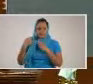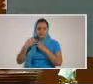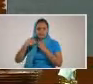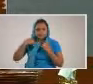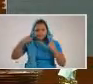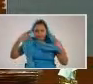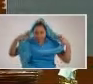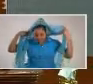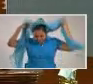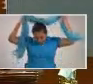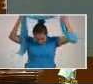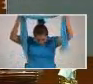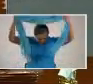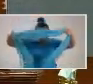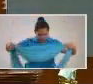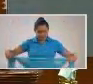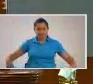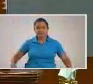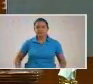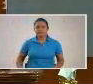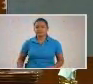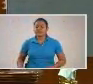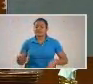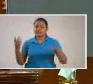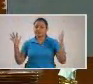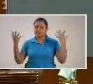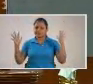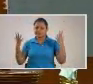Dios. Dele un aplauso fuerte al Señor.